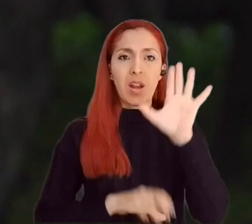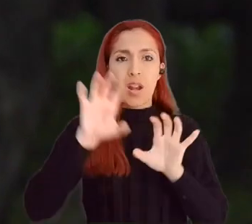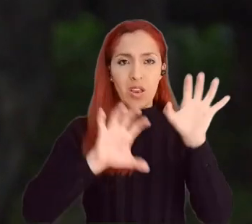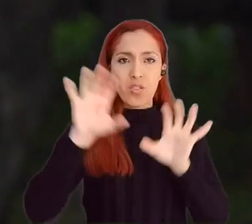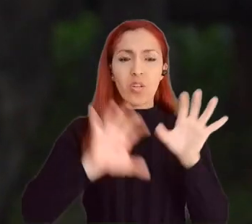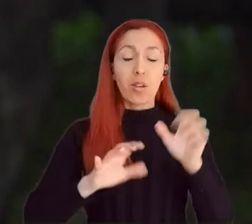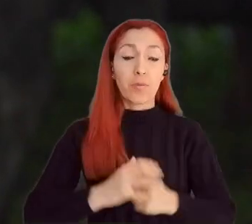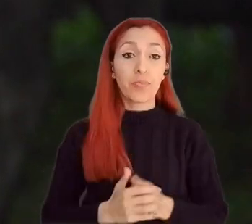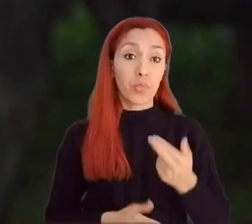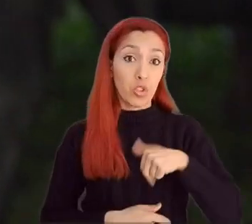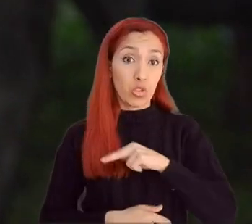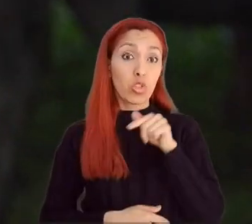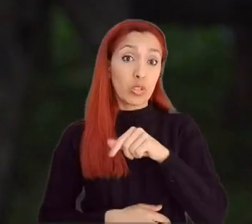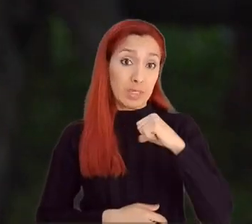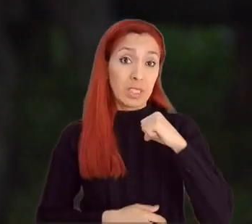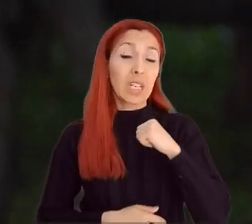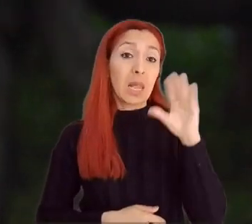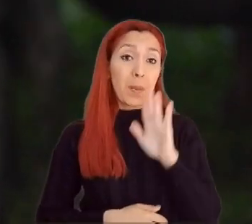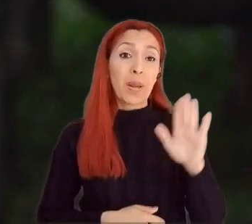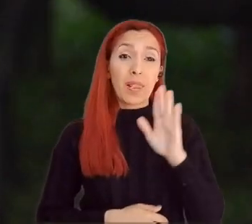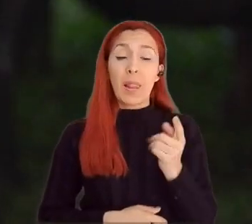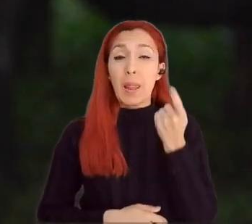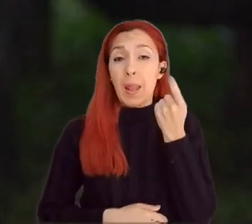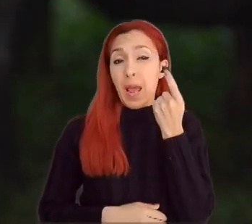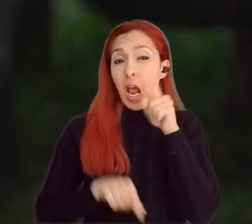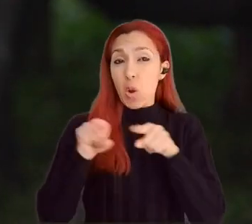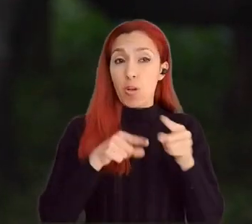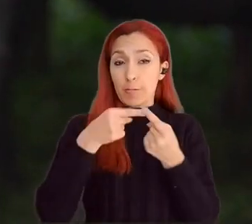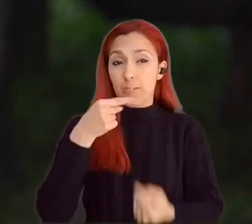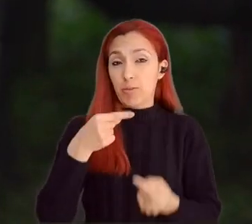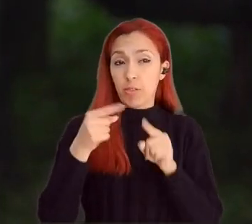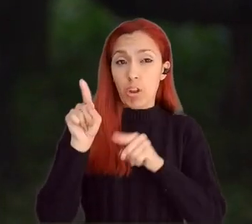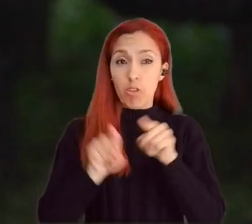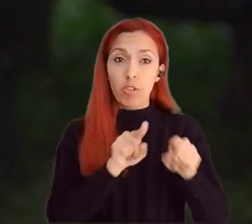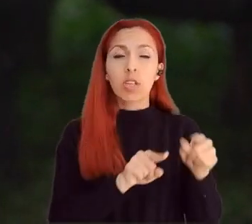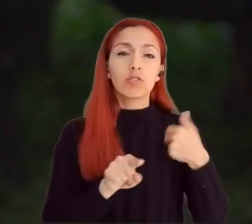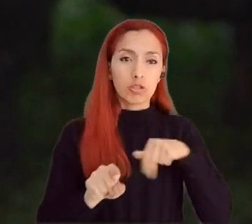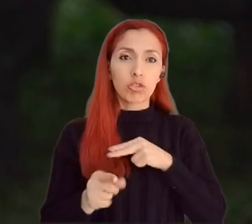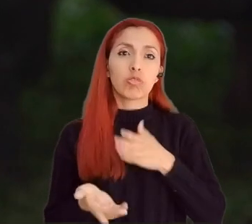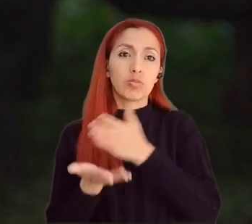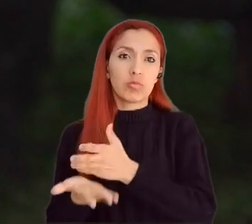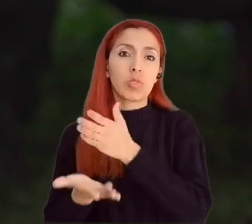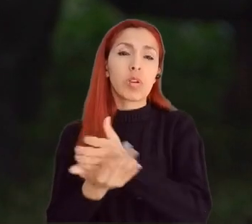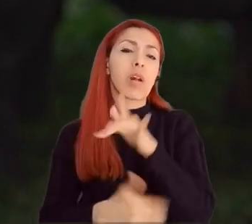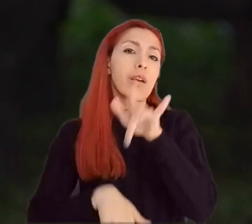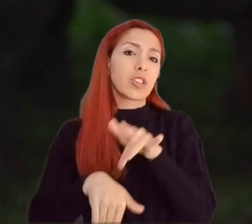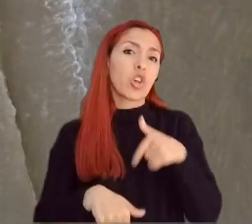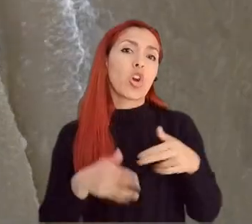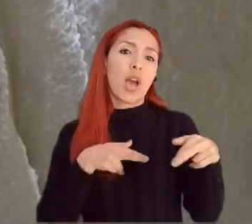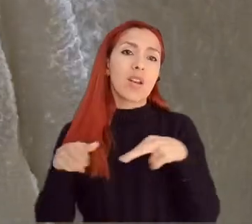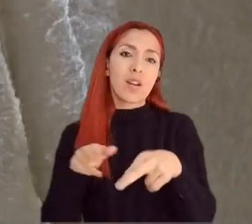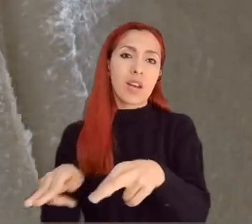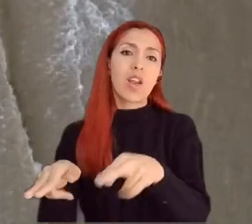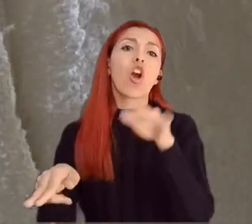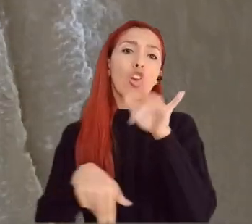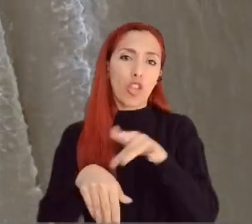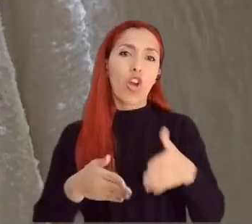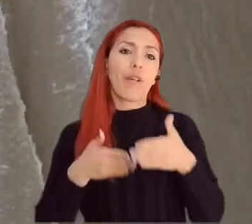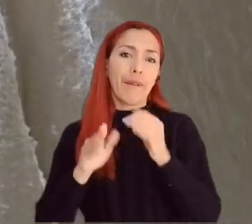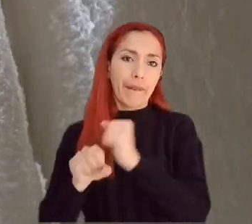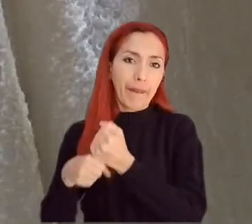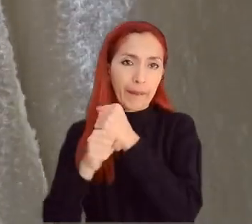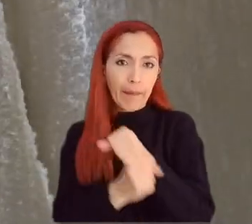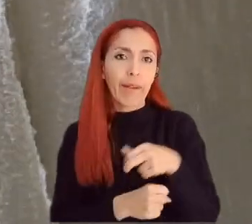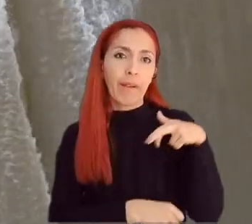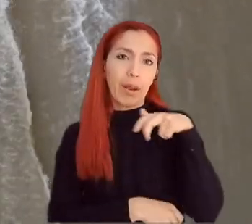Este departamento tiene estas particularidades y que en general pues la mayoría de los desplazamientos se deben hacer a través del río, hay que tomar